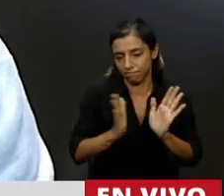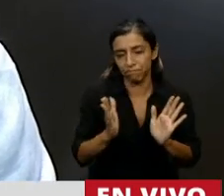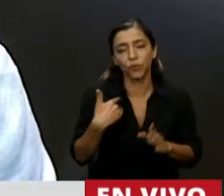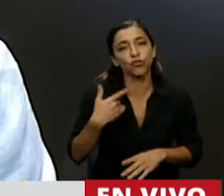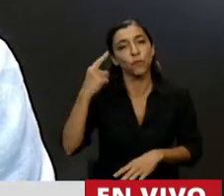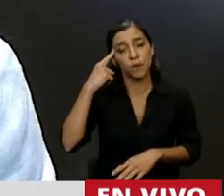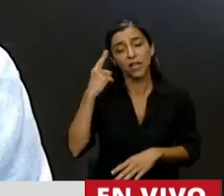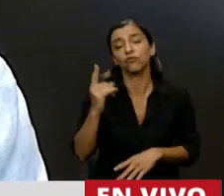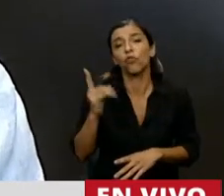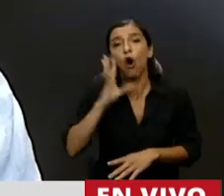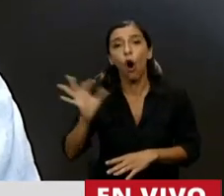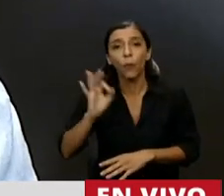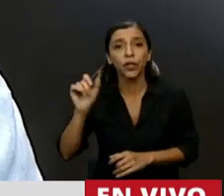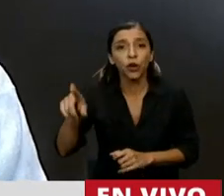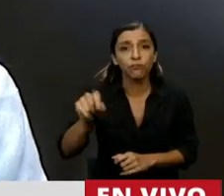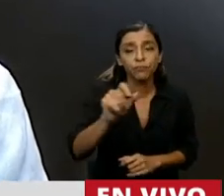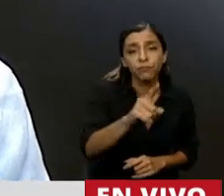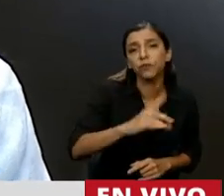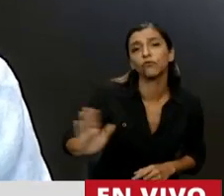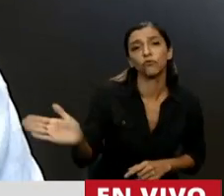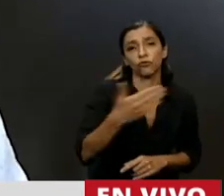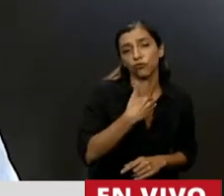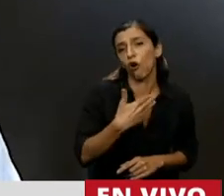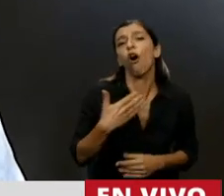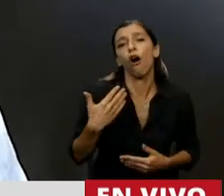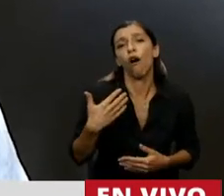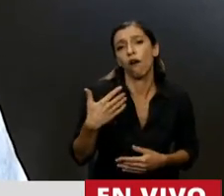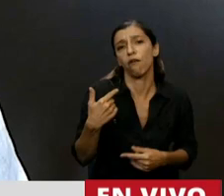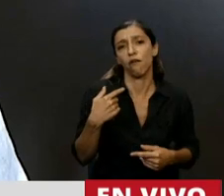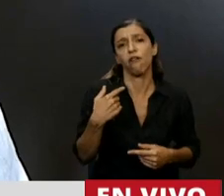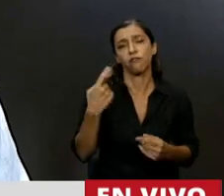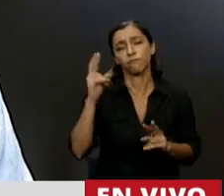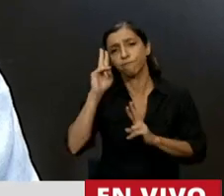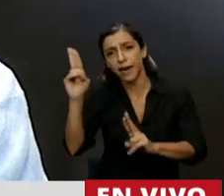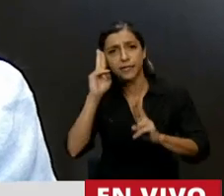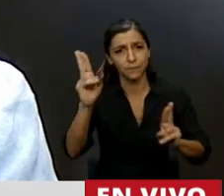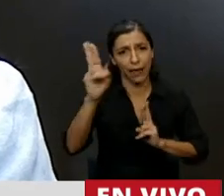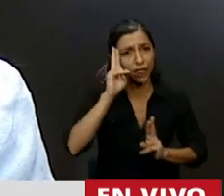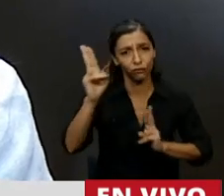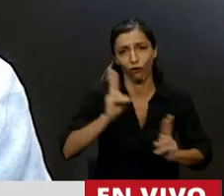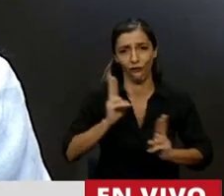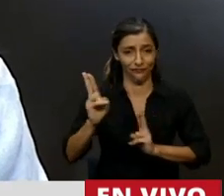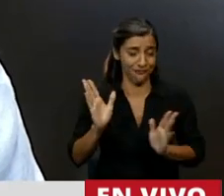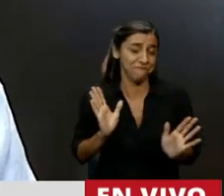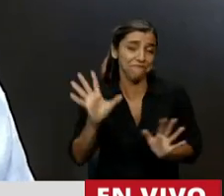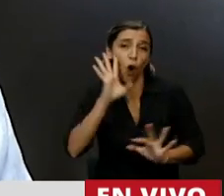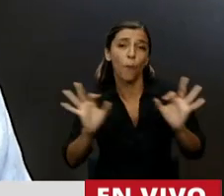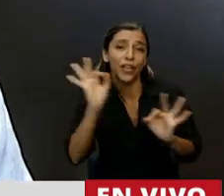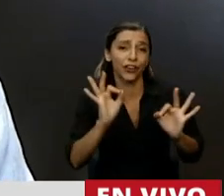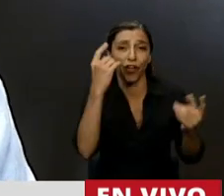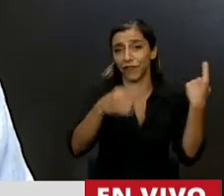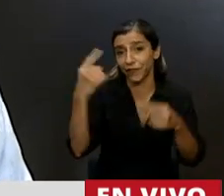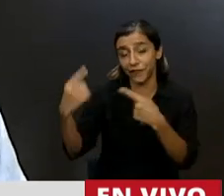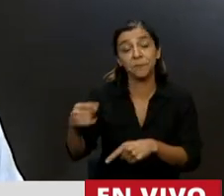que todas las opiniones merecen el respeto y que estas opiniones